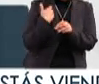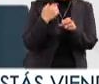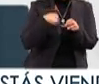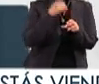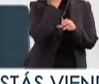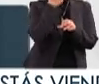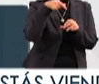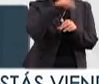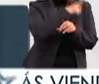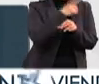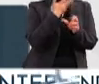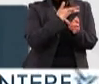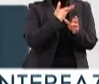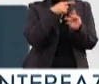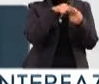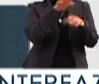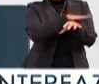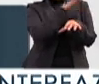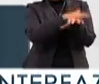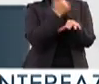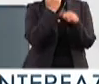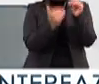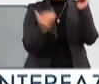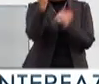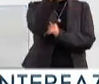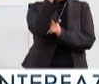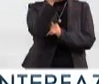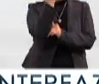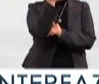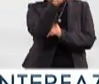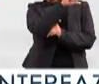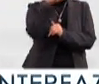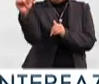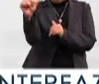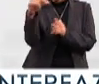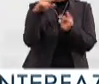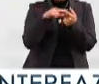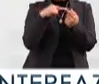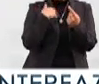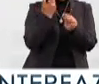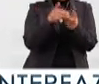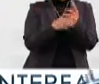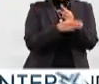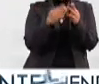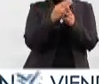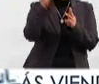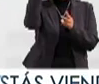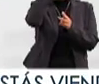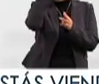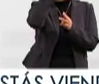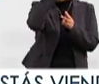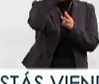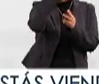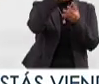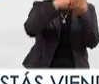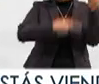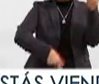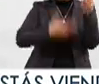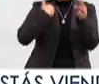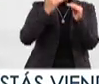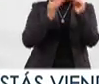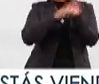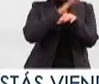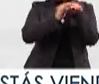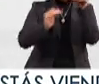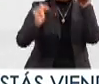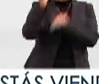cuales los alumnos debían contar con un promedio bastante alto mayor a 9 y tener las materias científicas en promedios bastante